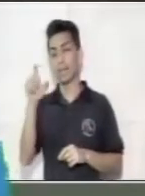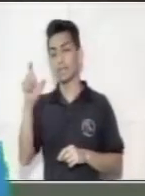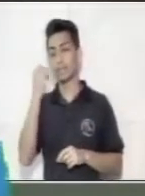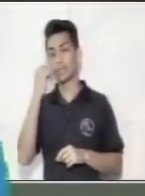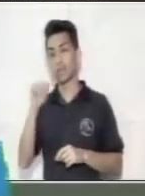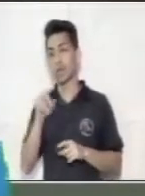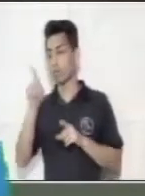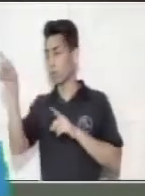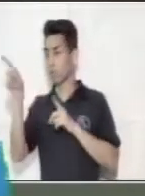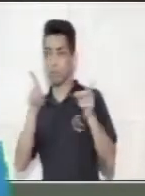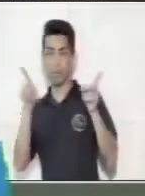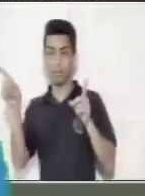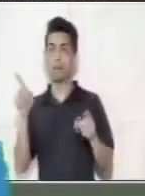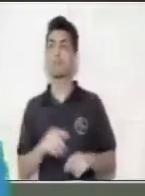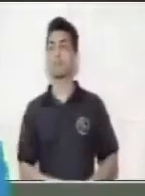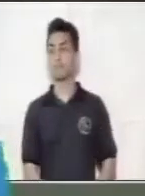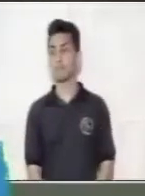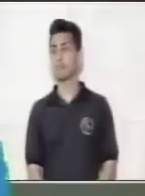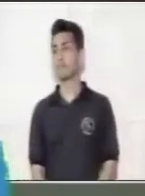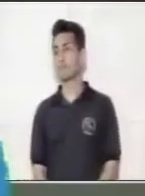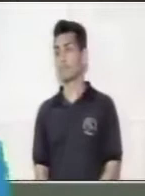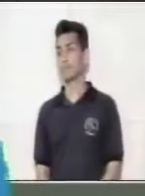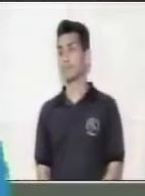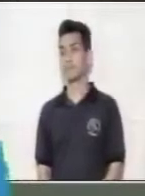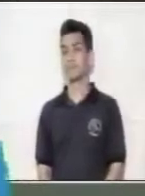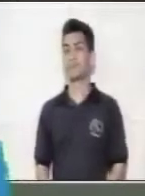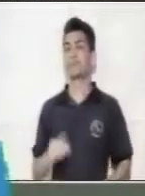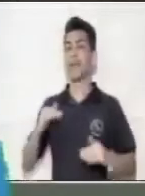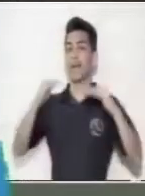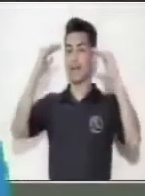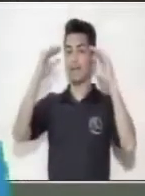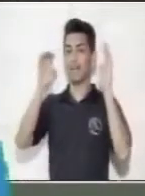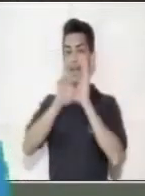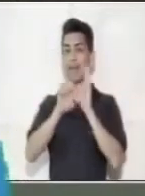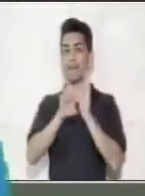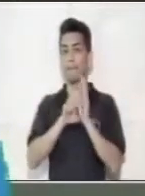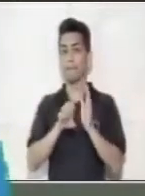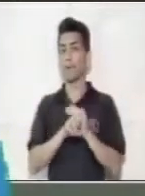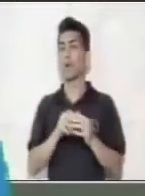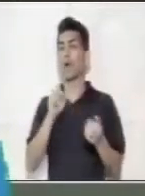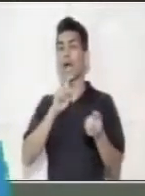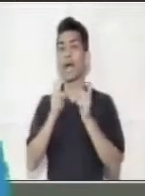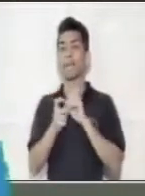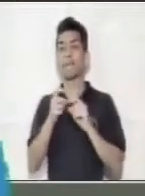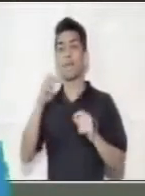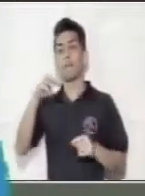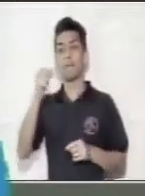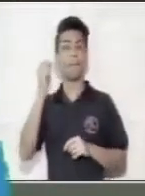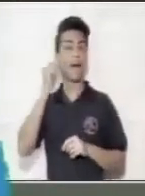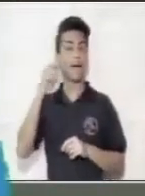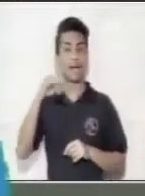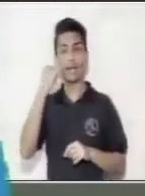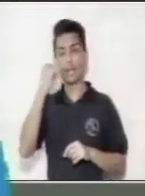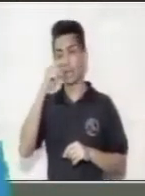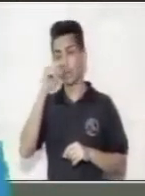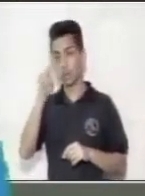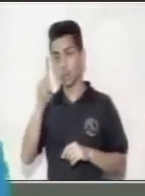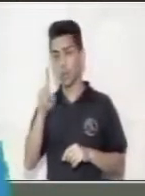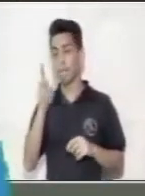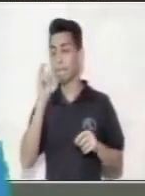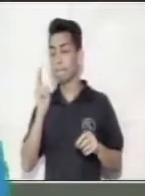¿verdad? Entonces, veamos, aquí en este cambió de magnitud, pero no de